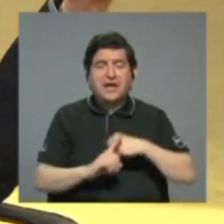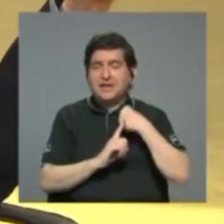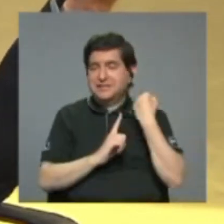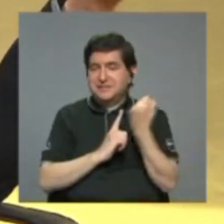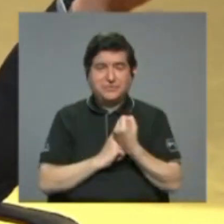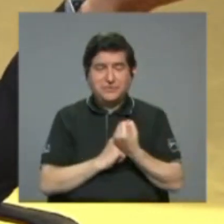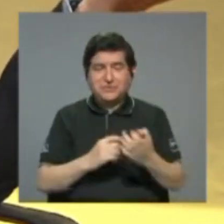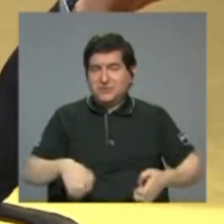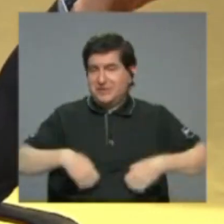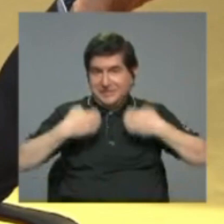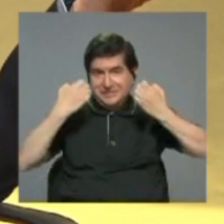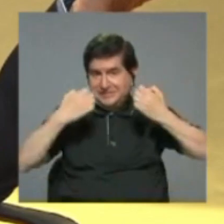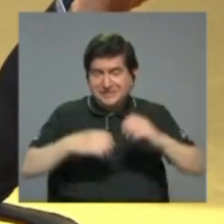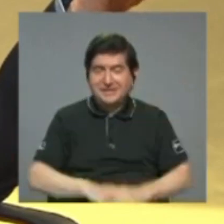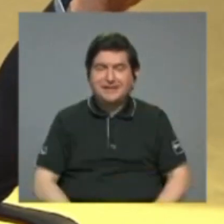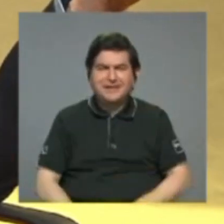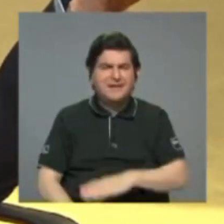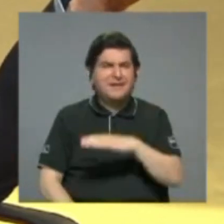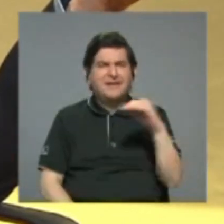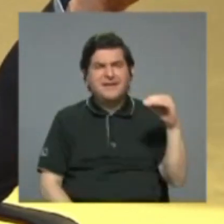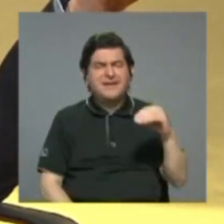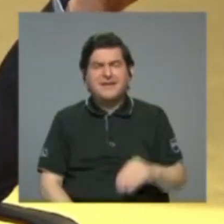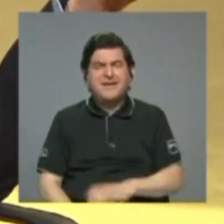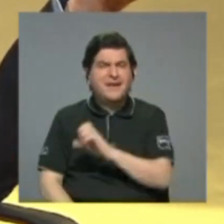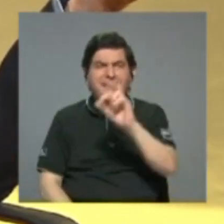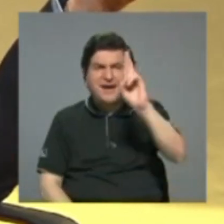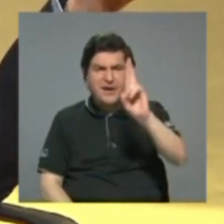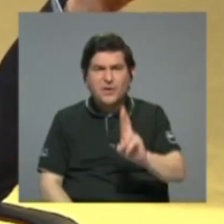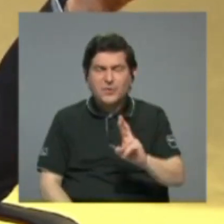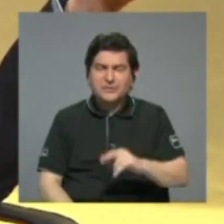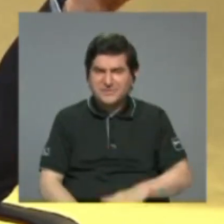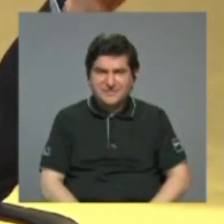y ¿cómo se llama? Y en Costa Rica